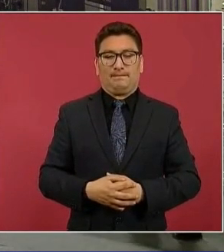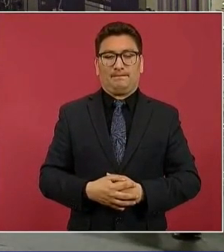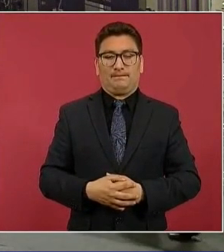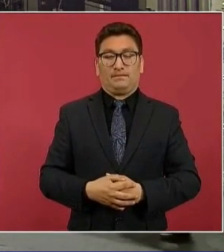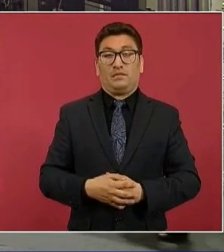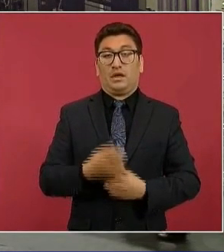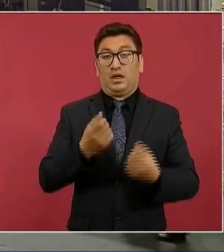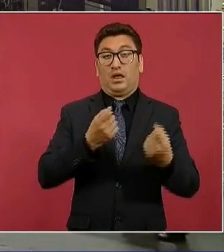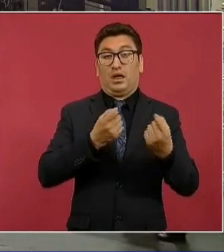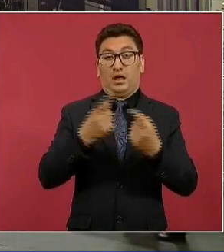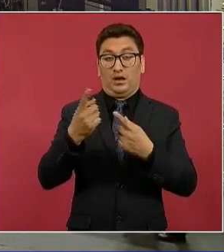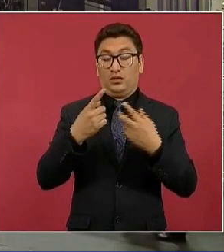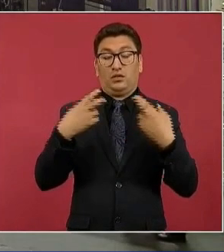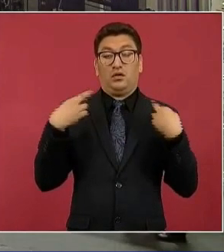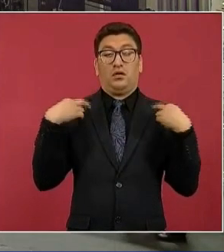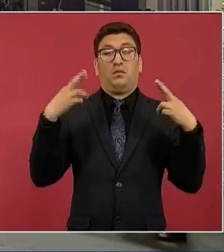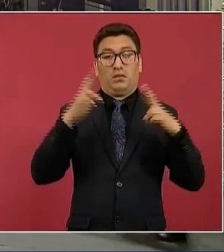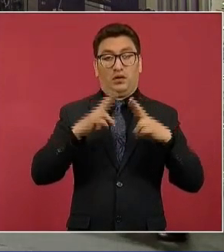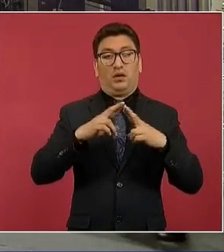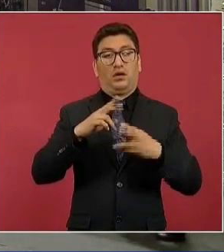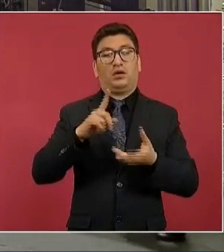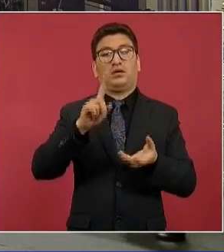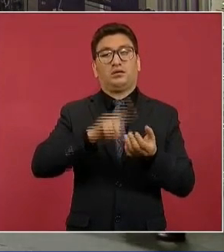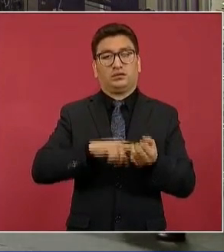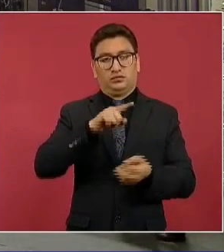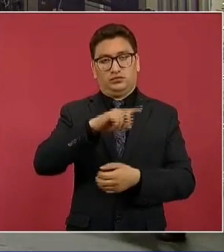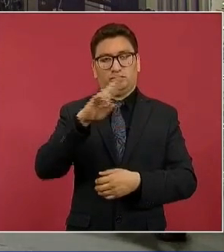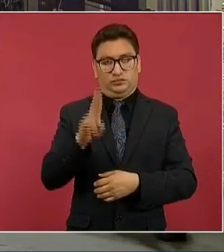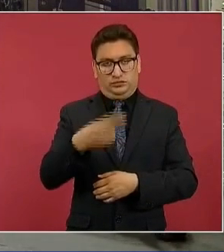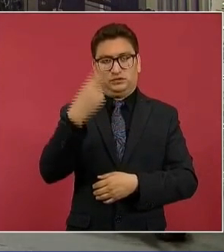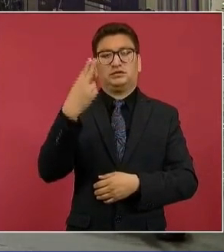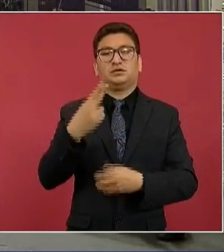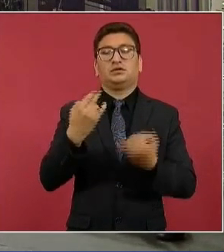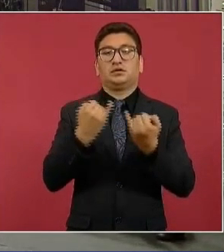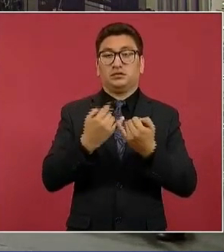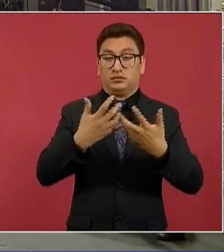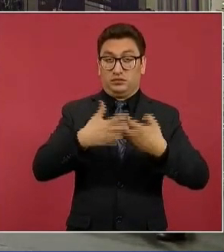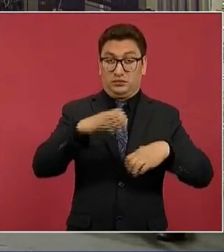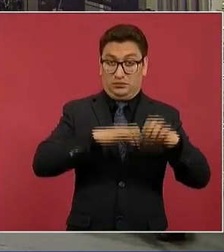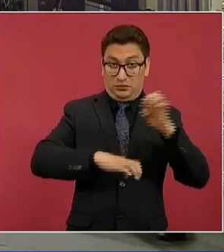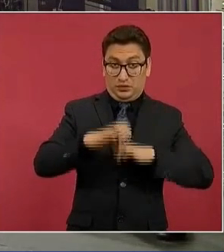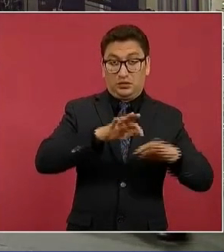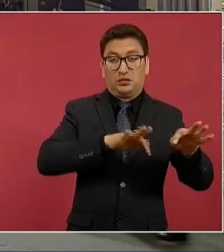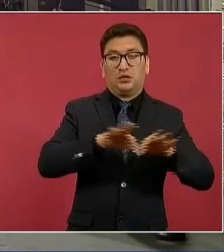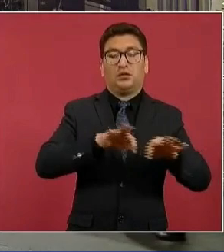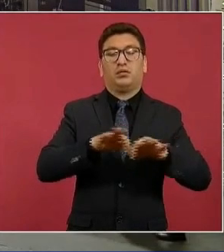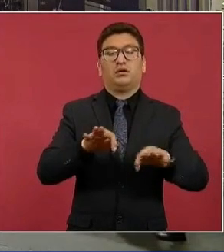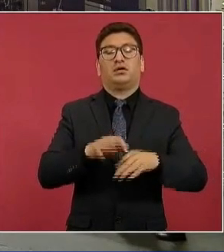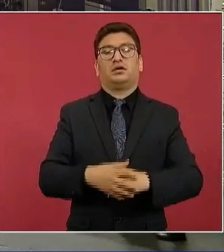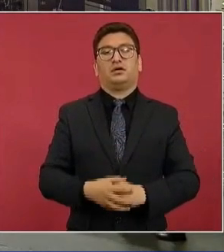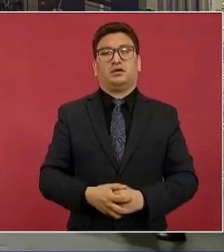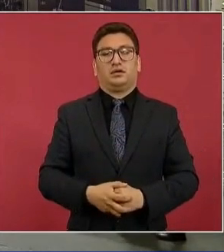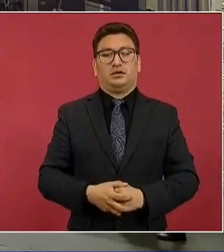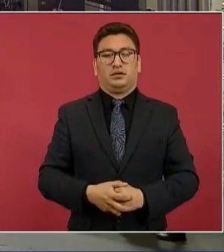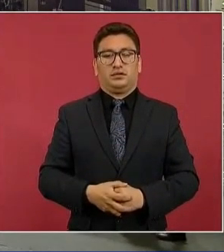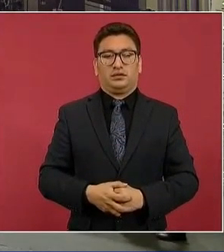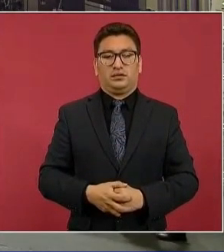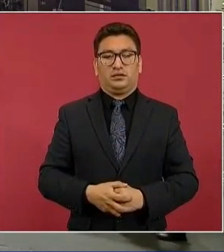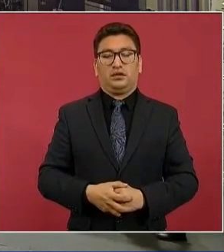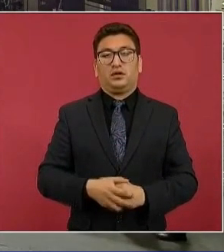las universidades de México, se desempeñaron en las empresas, en el